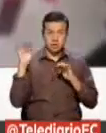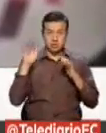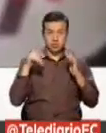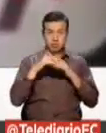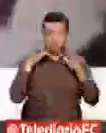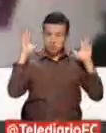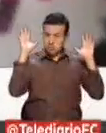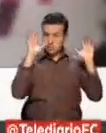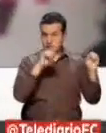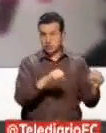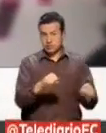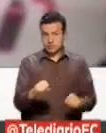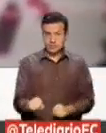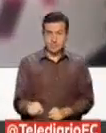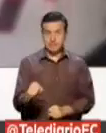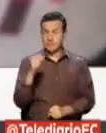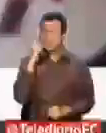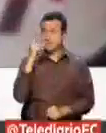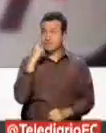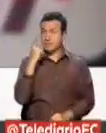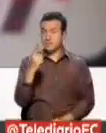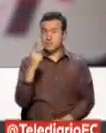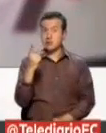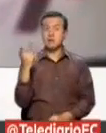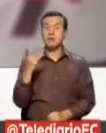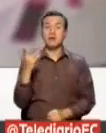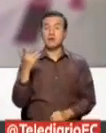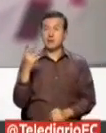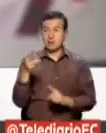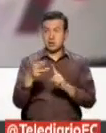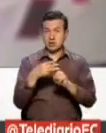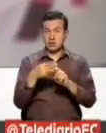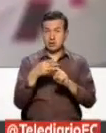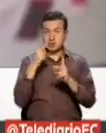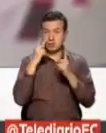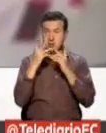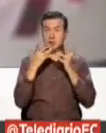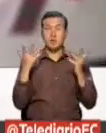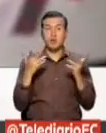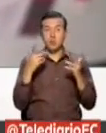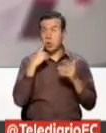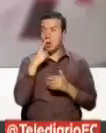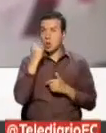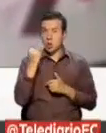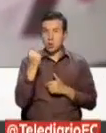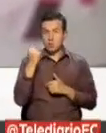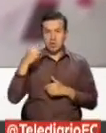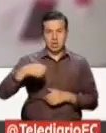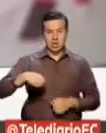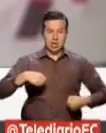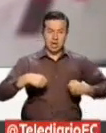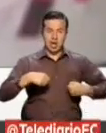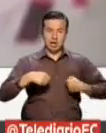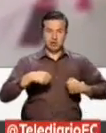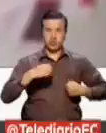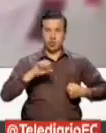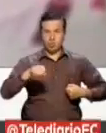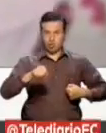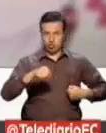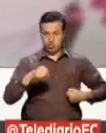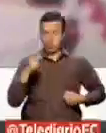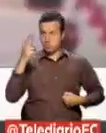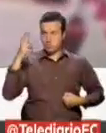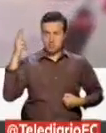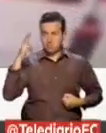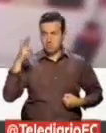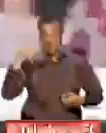participaban en la celebración. Las imágenes del culto, transmitidas en redes sociales, muestran a un hombre con un casco de moto en una mano y una pistola en